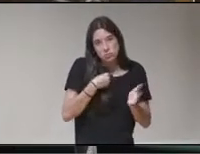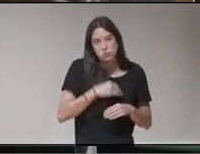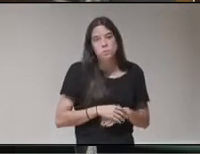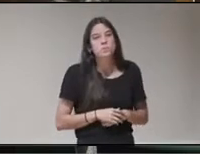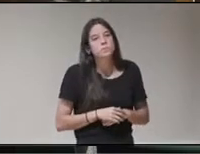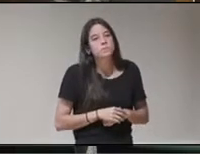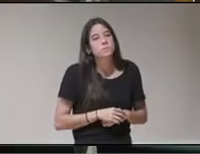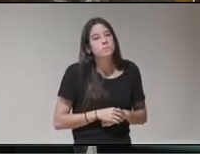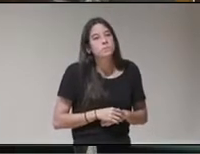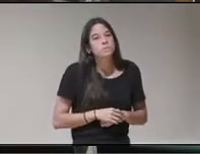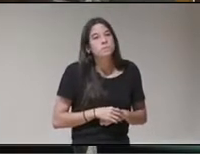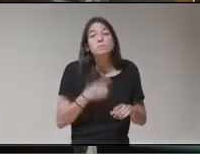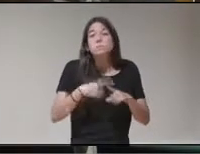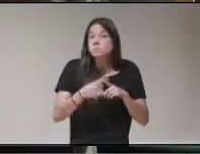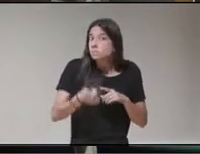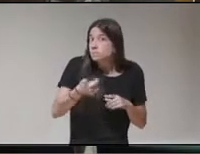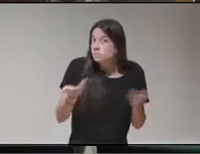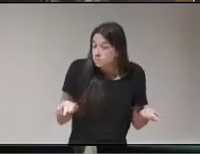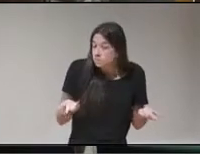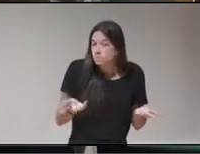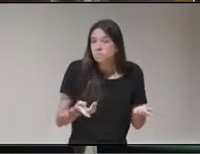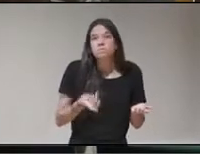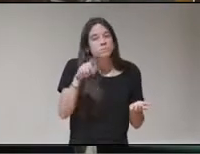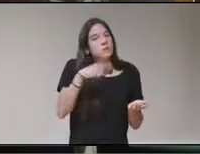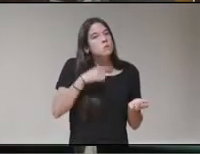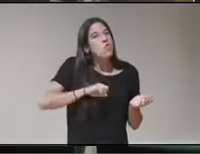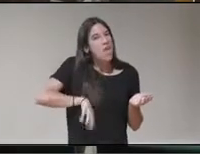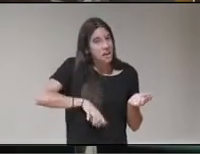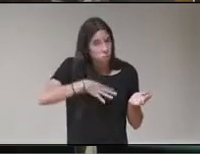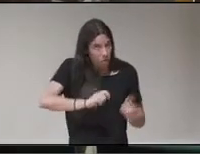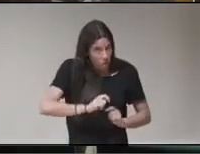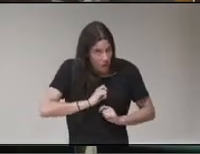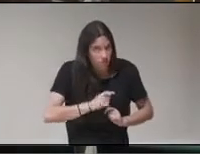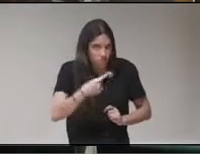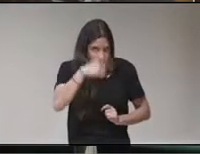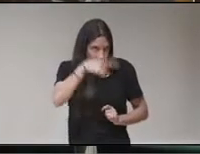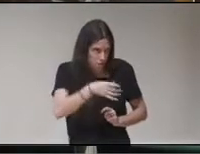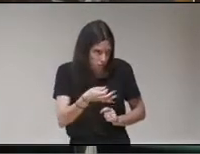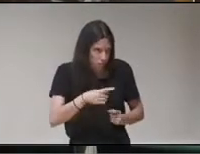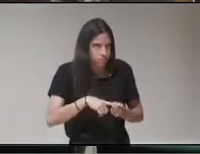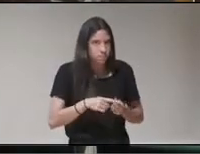más cosas? Evidentemente pueden provocar diarreas, ya lo sabemos.